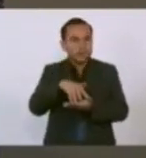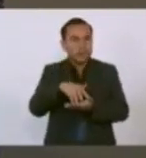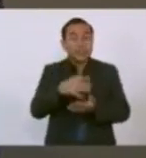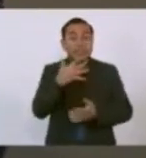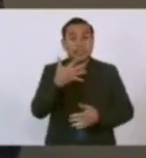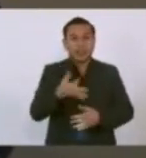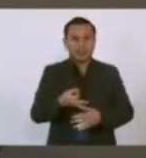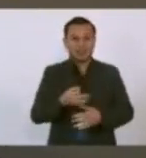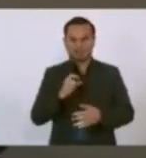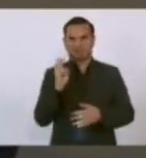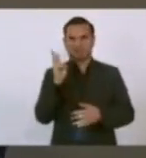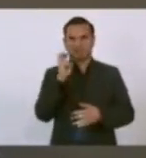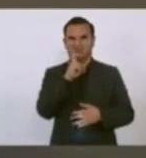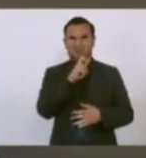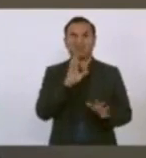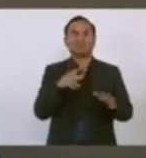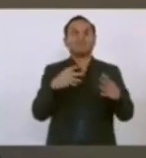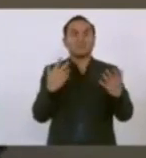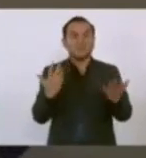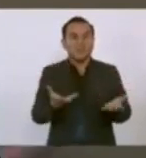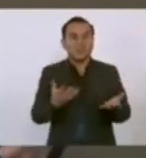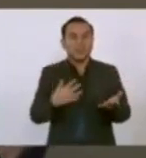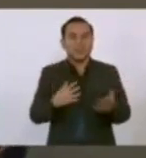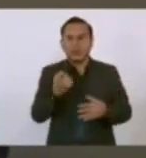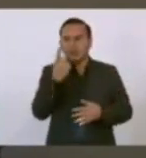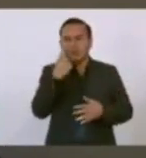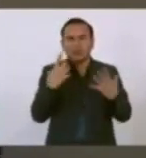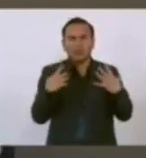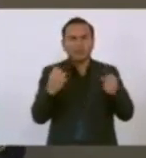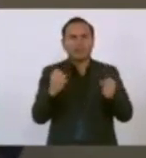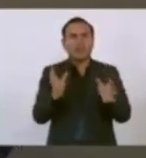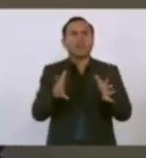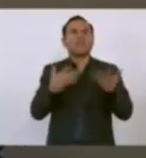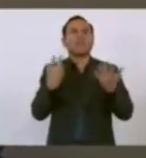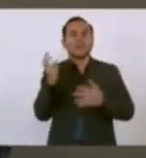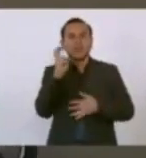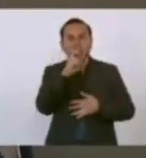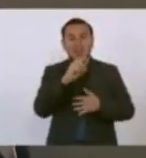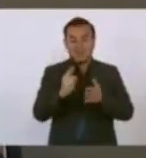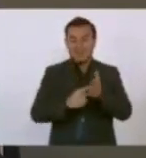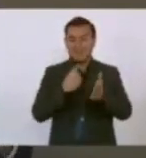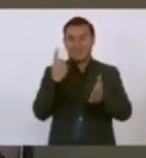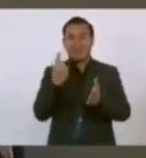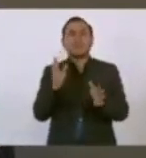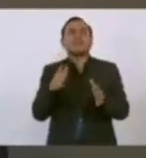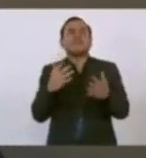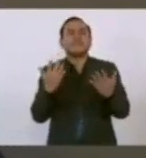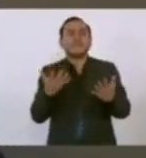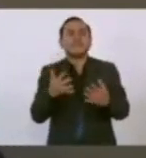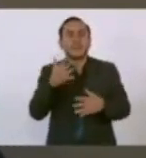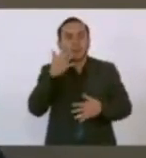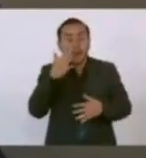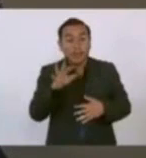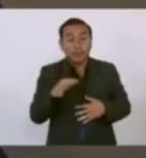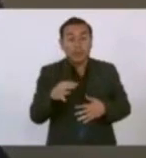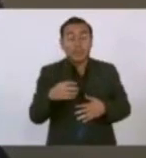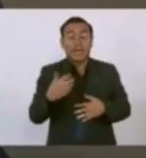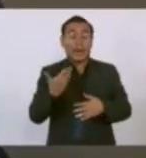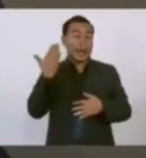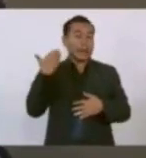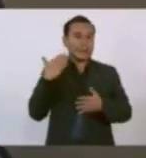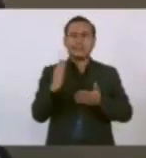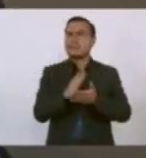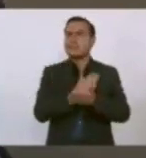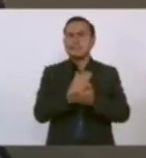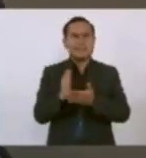porque El Salvador generalmente no se distingue por ser el primero del mundo en cosas buenas, digamos, como el caso de la prevención, pero en